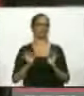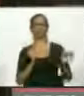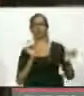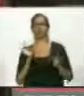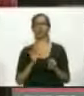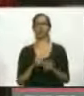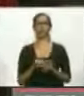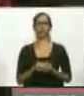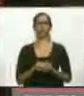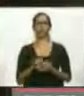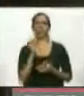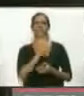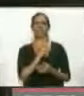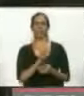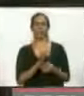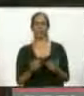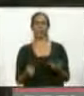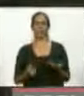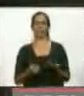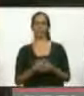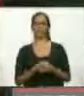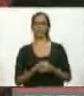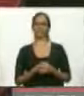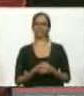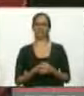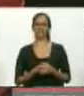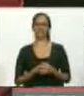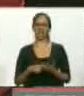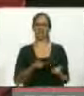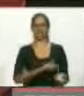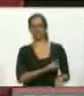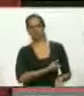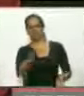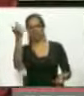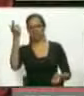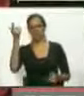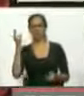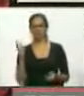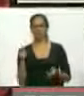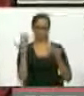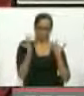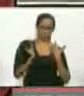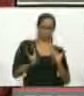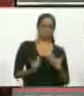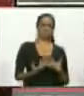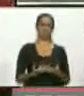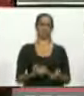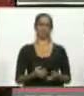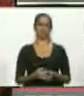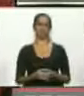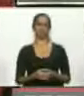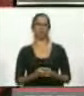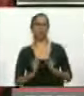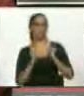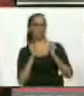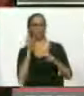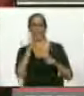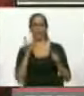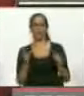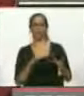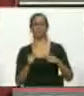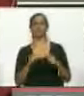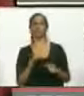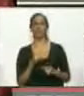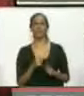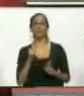etcétera la señora la épica en el que le lance el refresco en la cara en la parte de atrás que haya empezará a la gente del régimen o